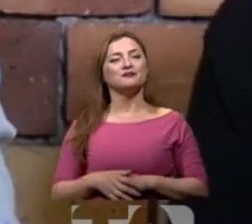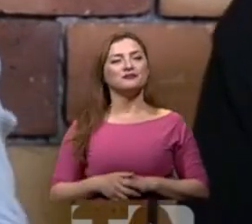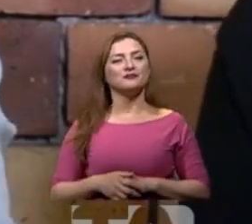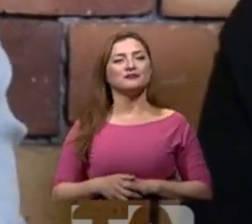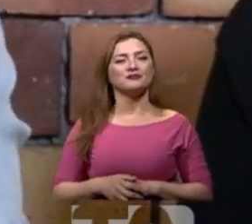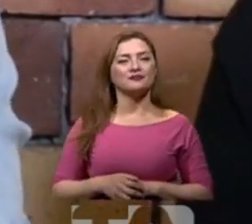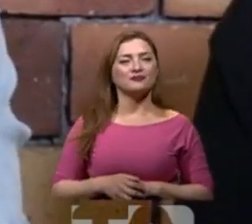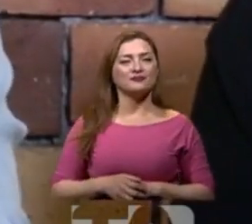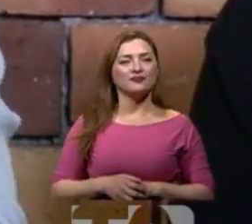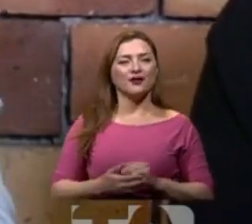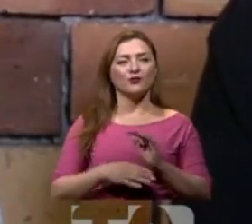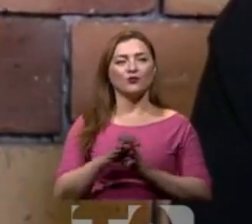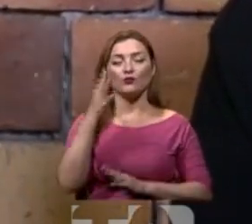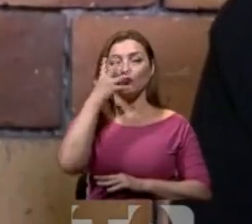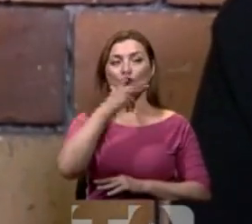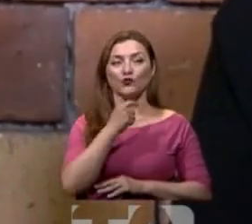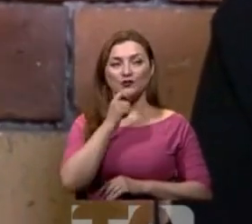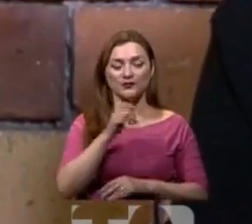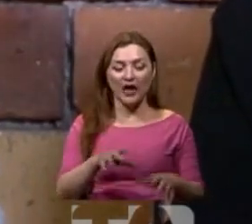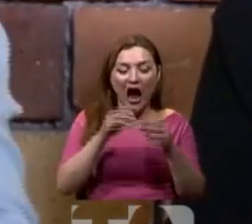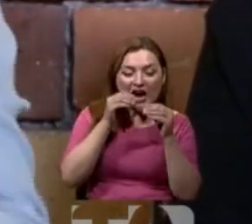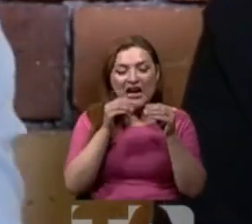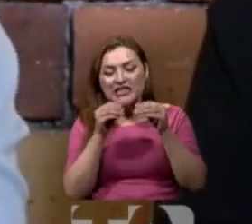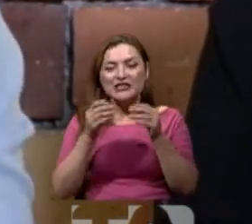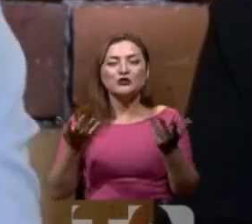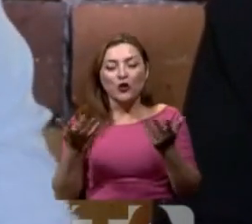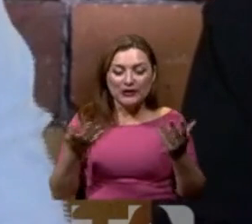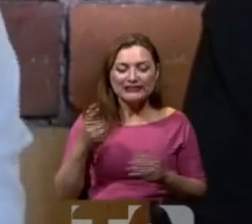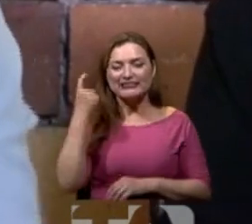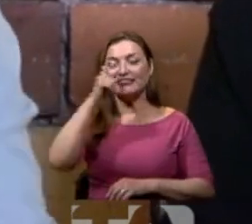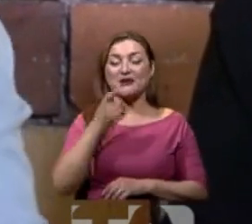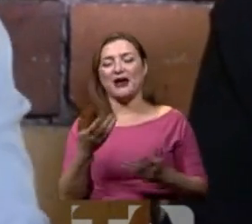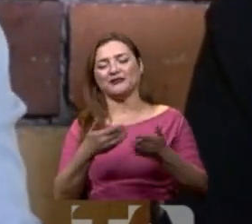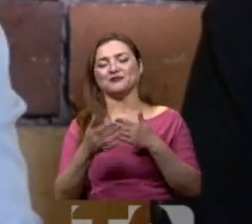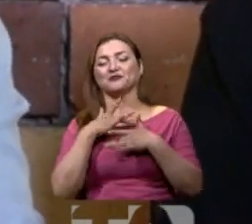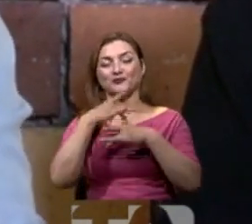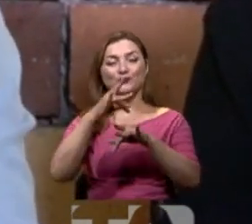Está súper linda, no sabemos por dónde le vamos a morder, pero me gusta bastante.